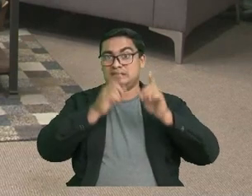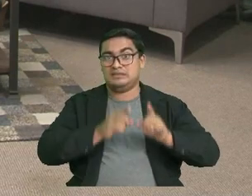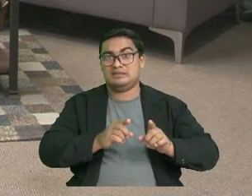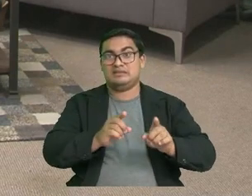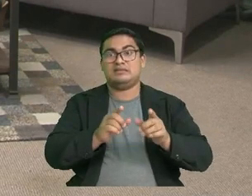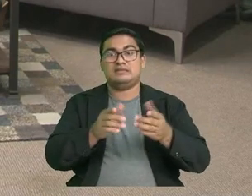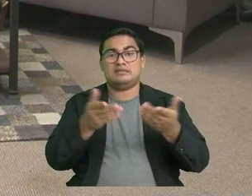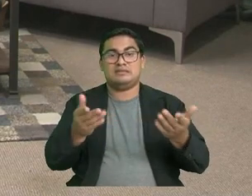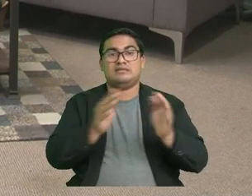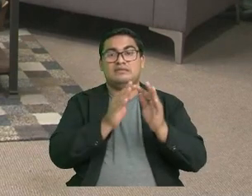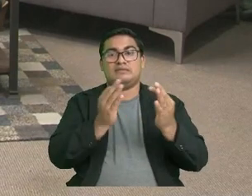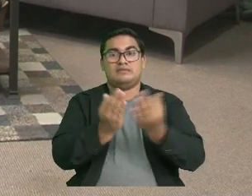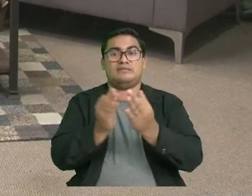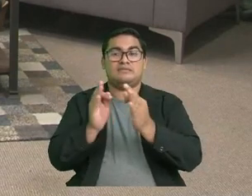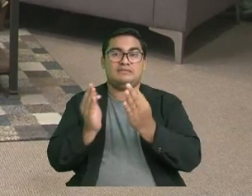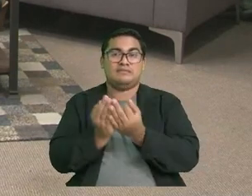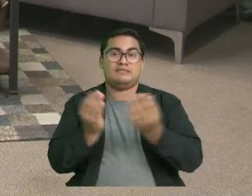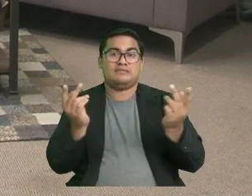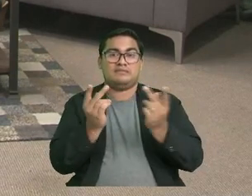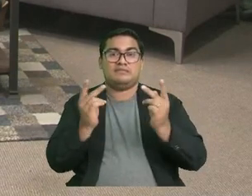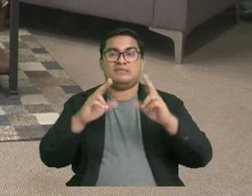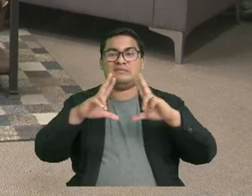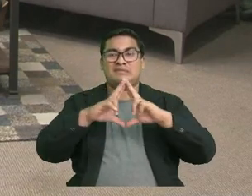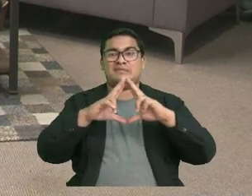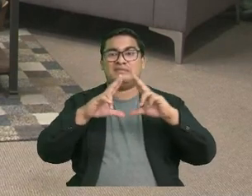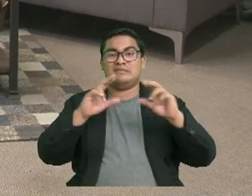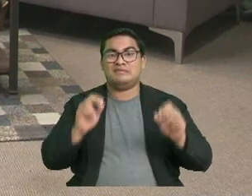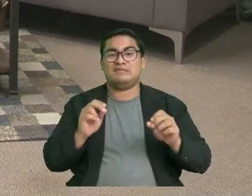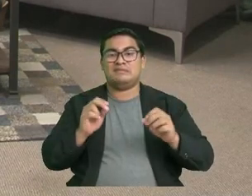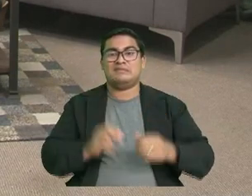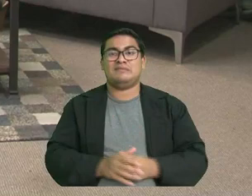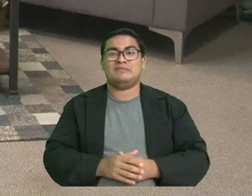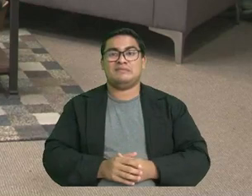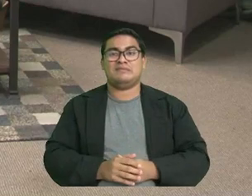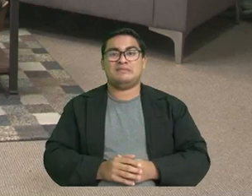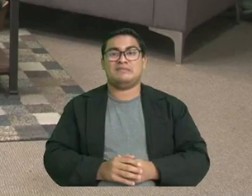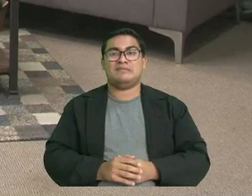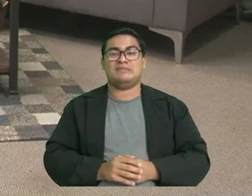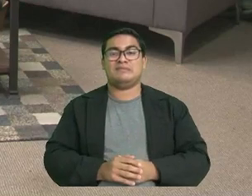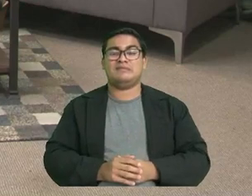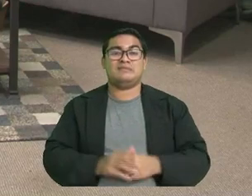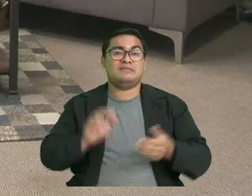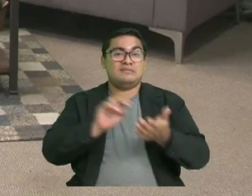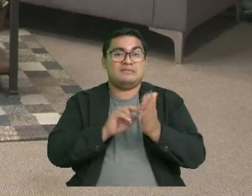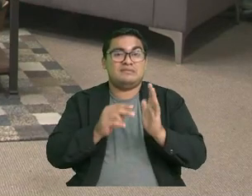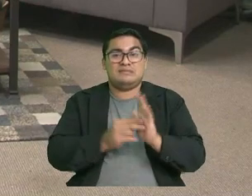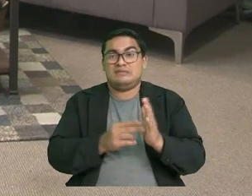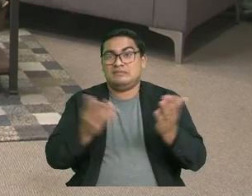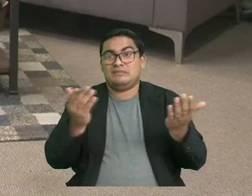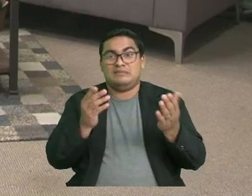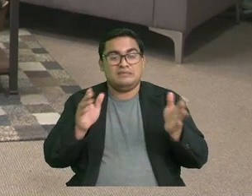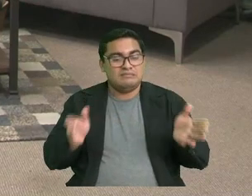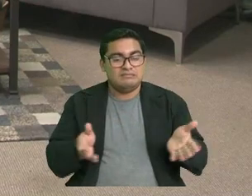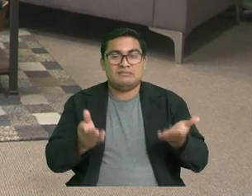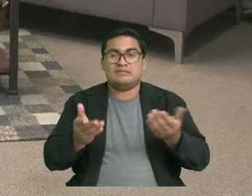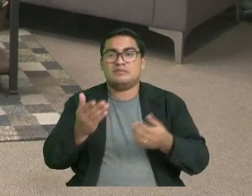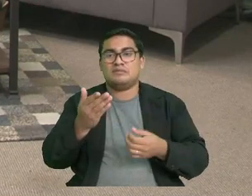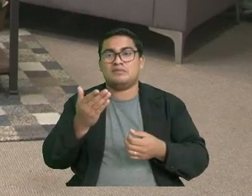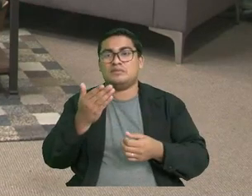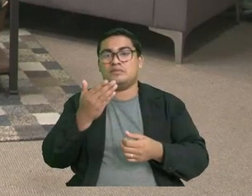para la familia nicaragüense, que es el motivo, ¿verdad?, para el